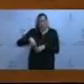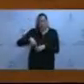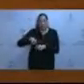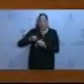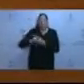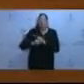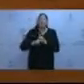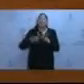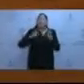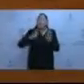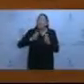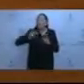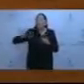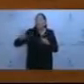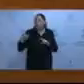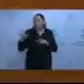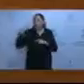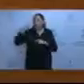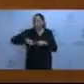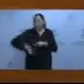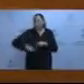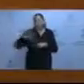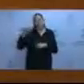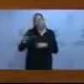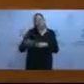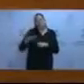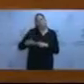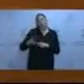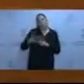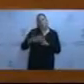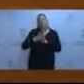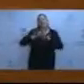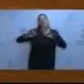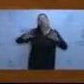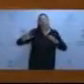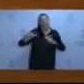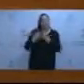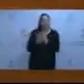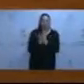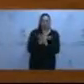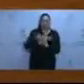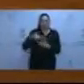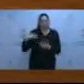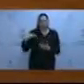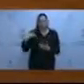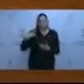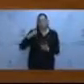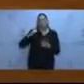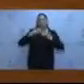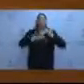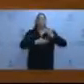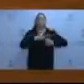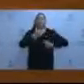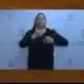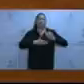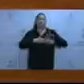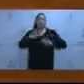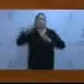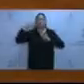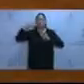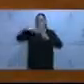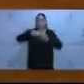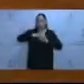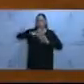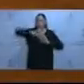¿no? Y es que quiero que usted me aclare también ese proceso de adaptación a la normativa